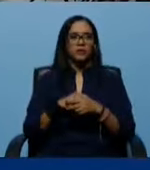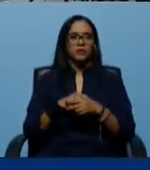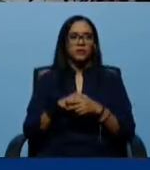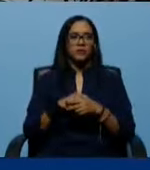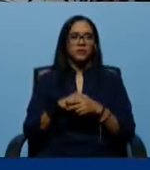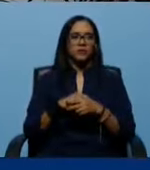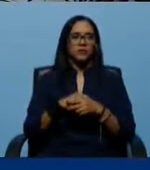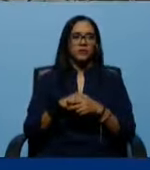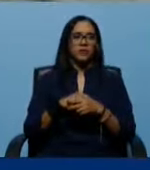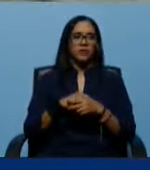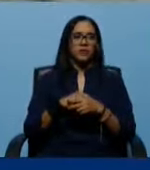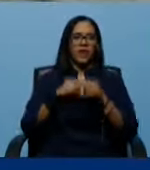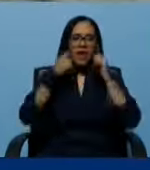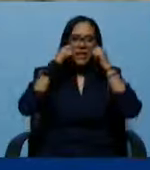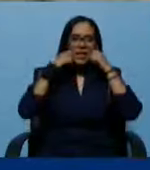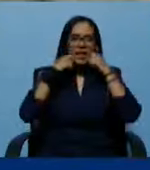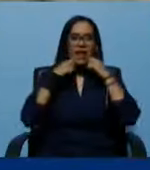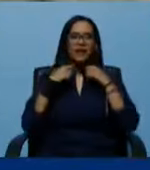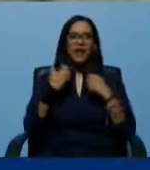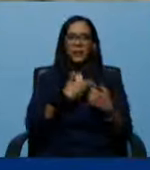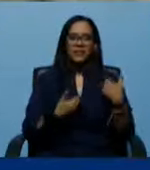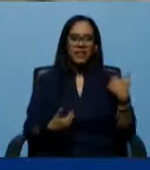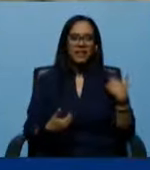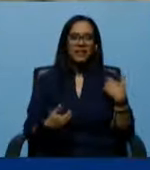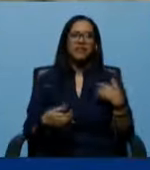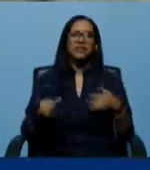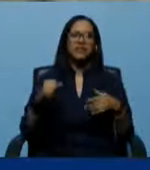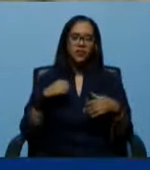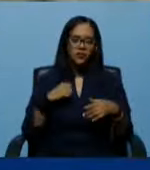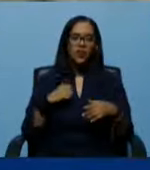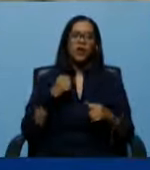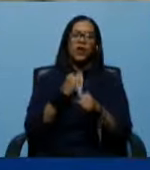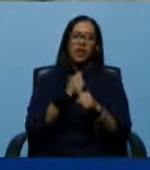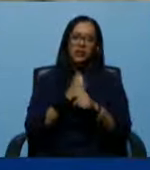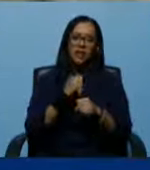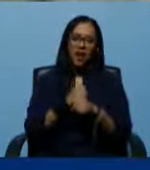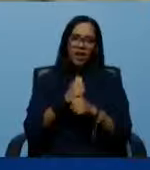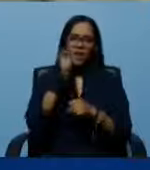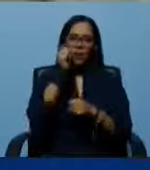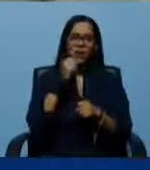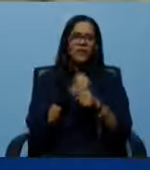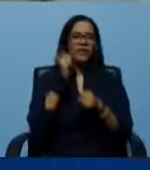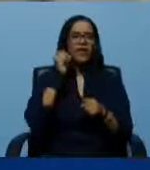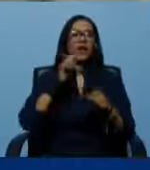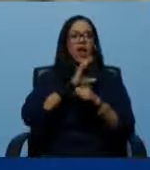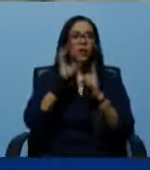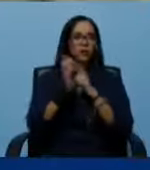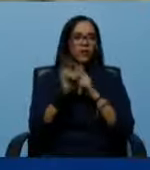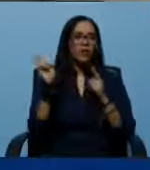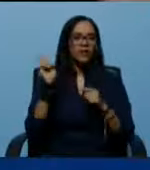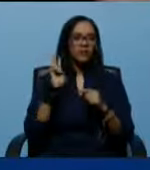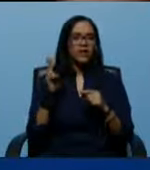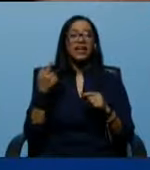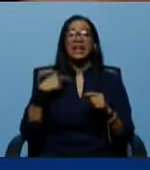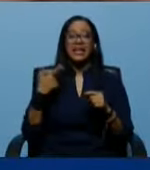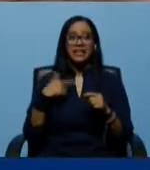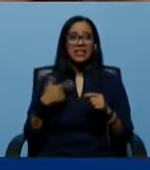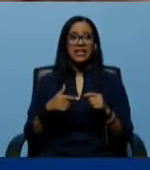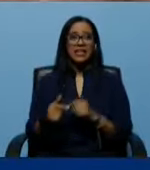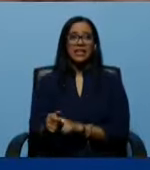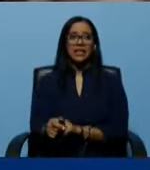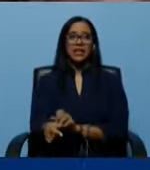Bueno, esas lágrimas, presidente, son las de los trabajadores y trabajadoras de la cultura en Venezuela, que tienen una